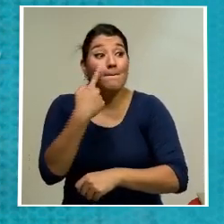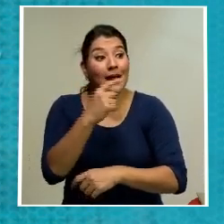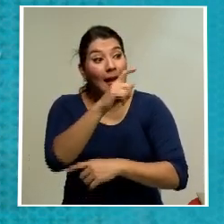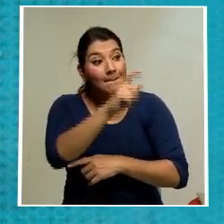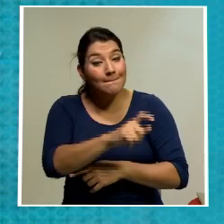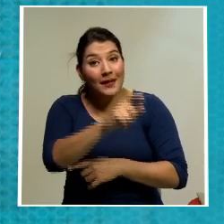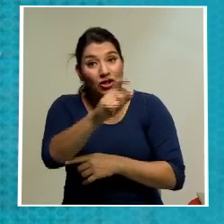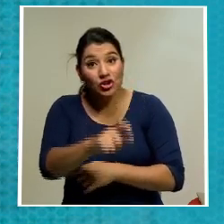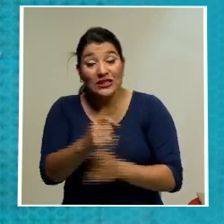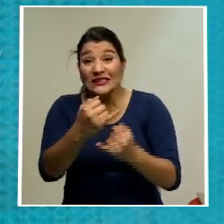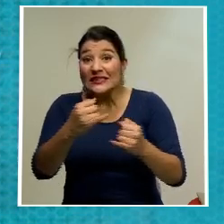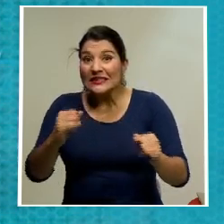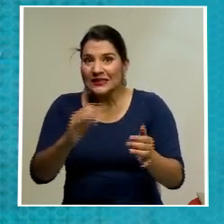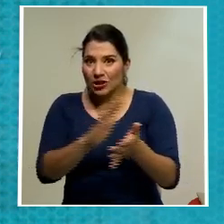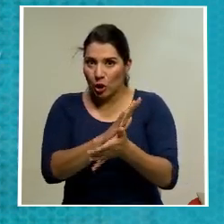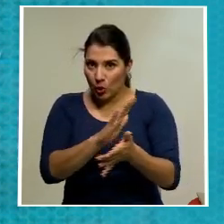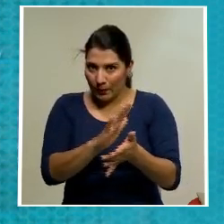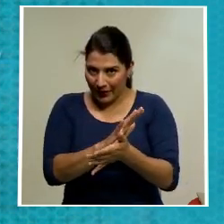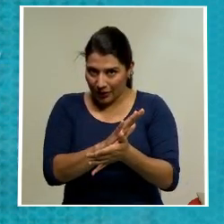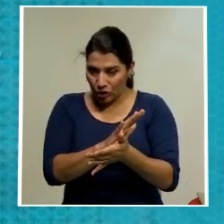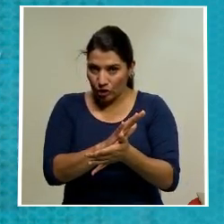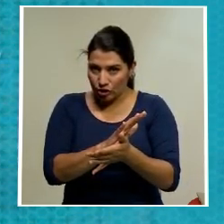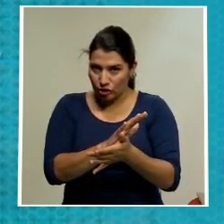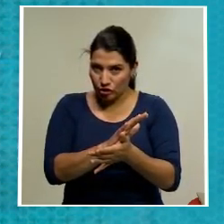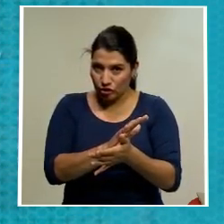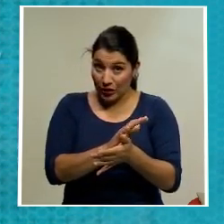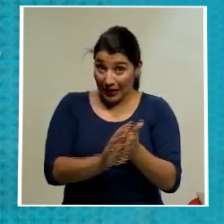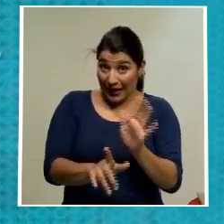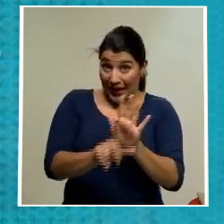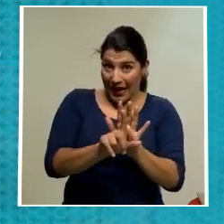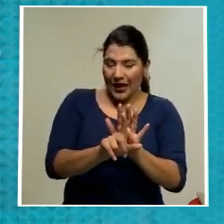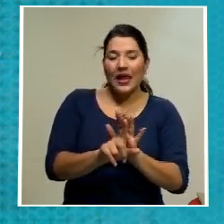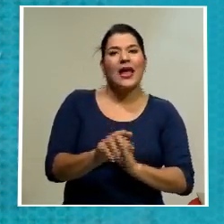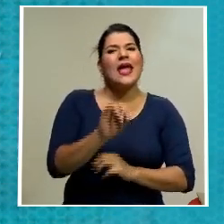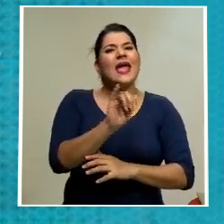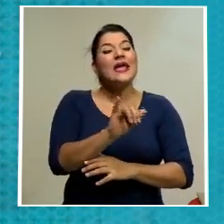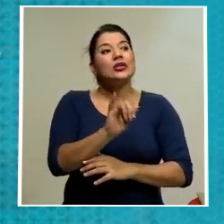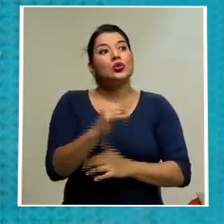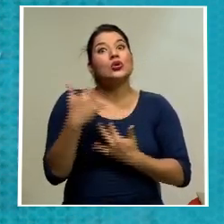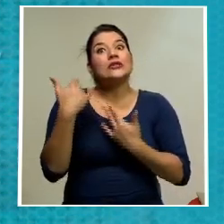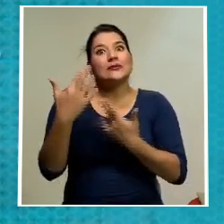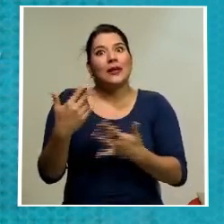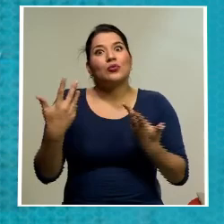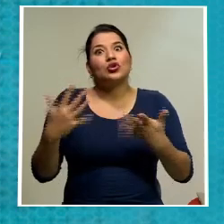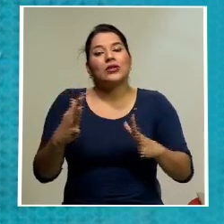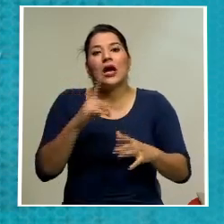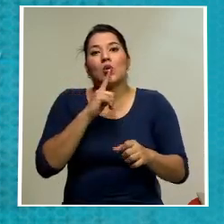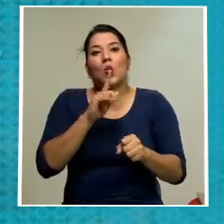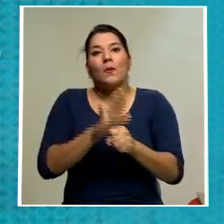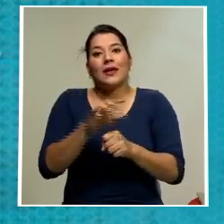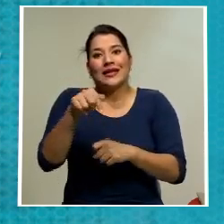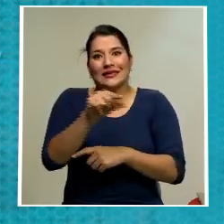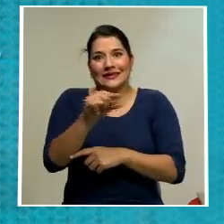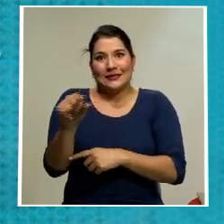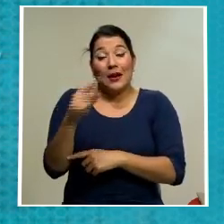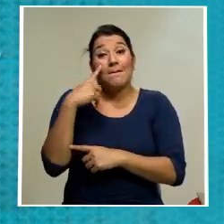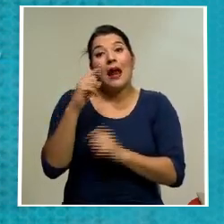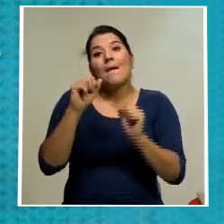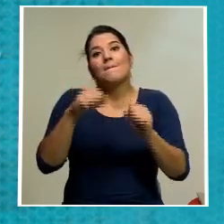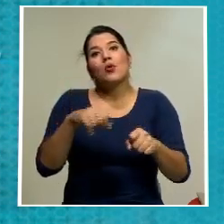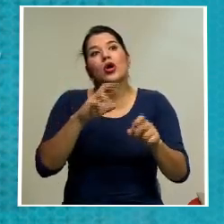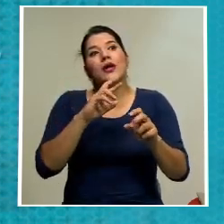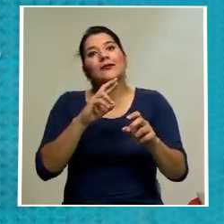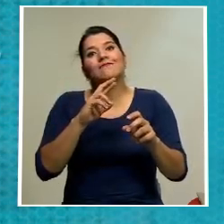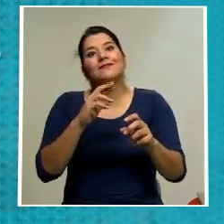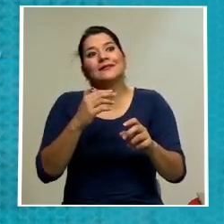población indocumentada. Eso esperamos finiquitarlo en esta semana para poder tener una respuesta también para